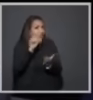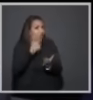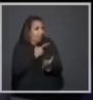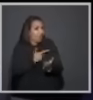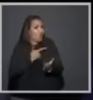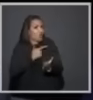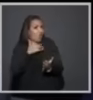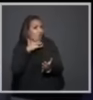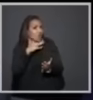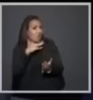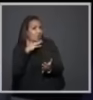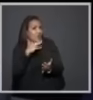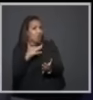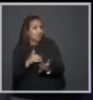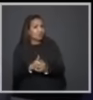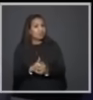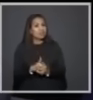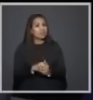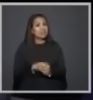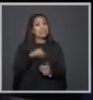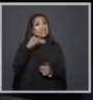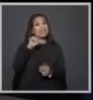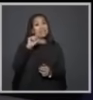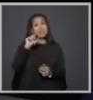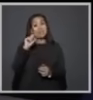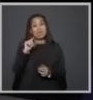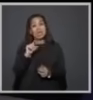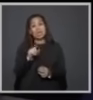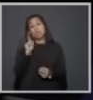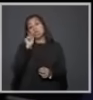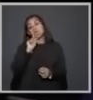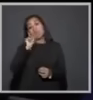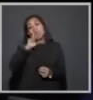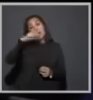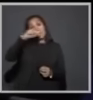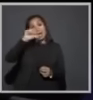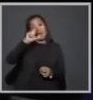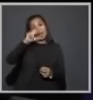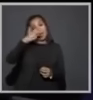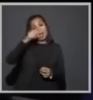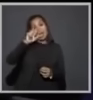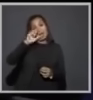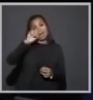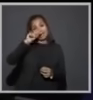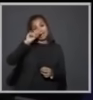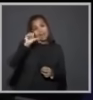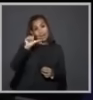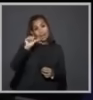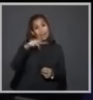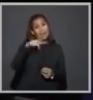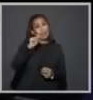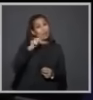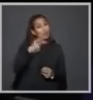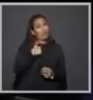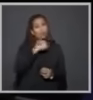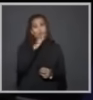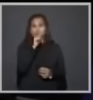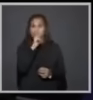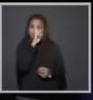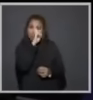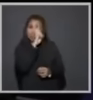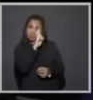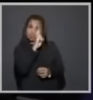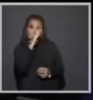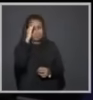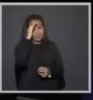Pero, candidato. Y la señora Margarita, pues no lo expreso lo que en realidad pienso, por